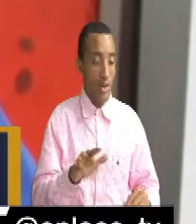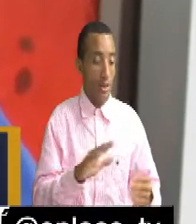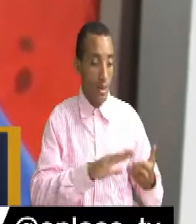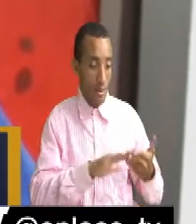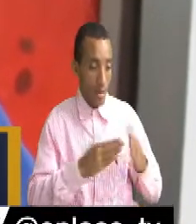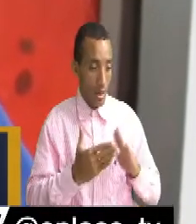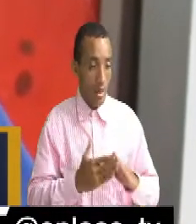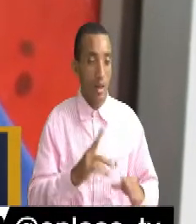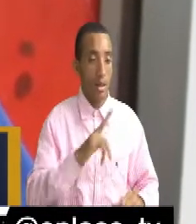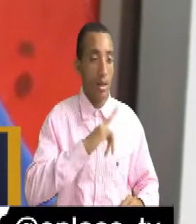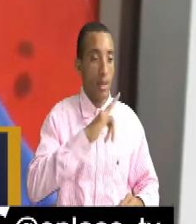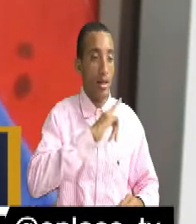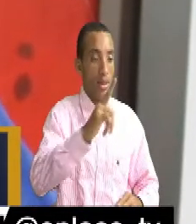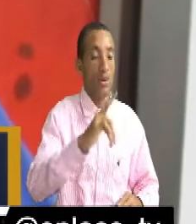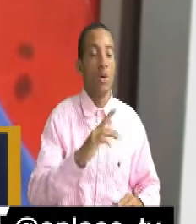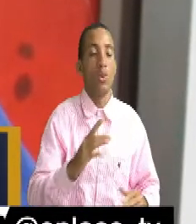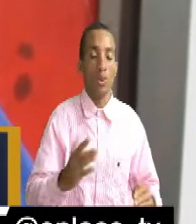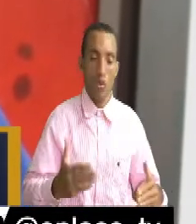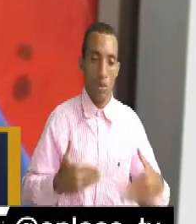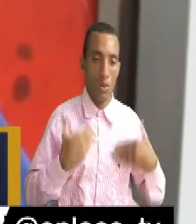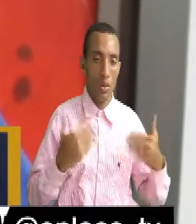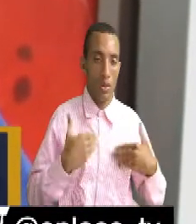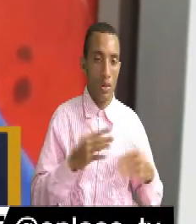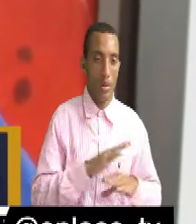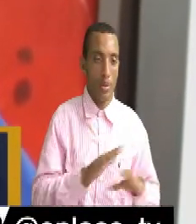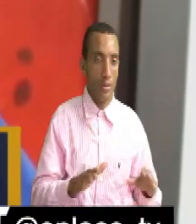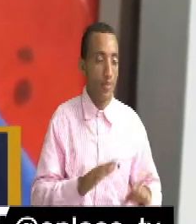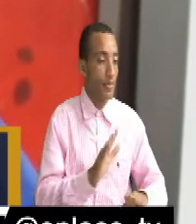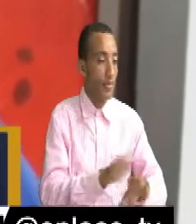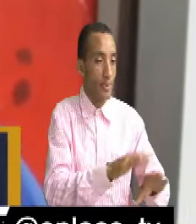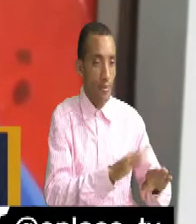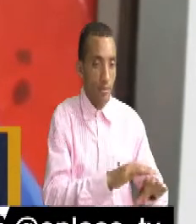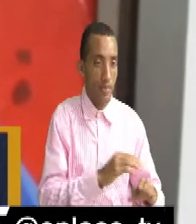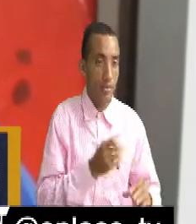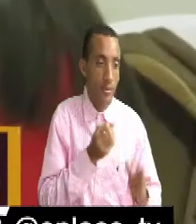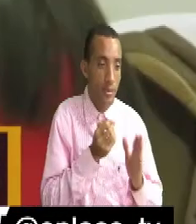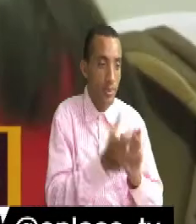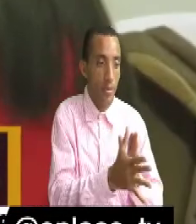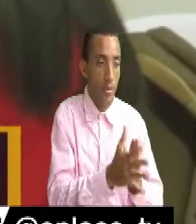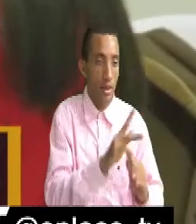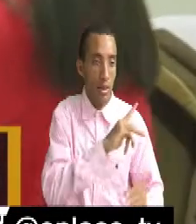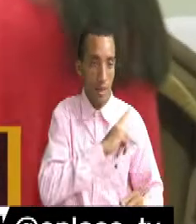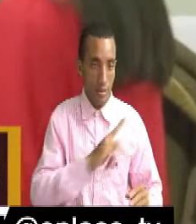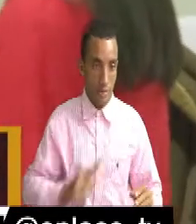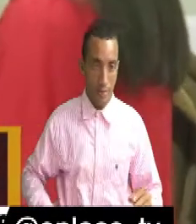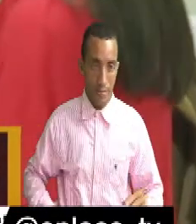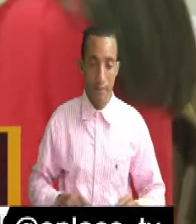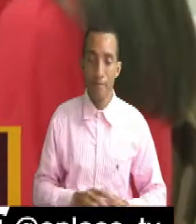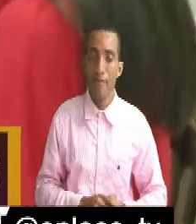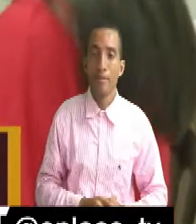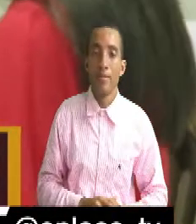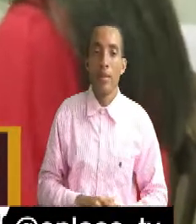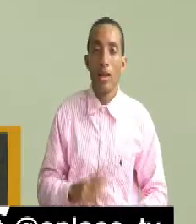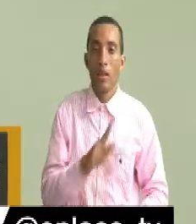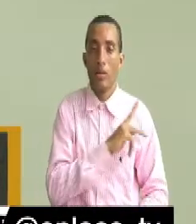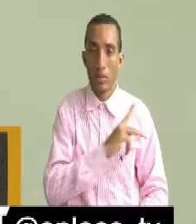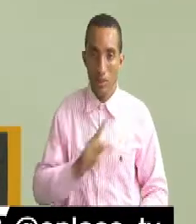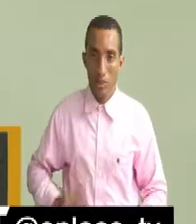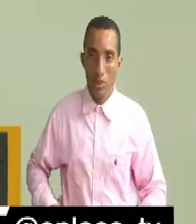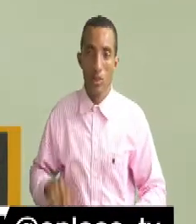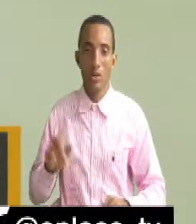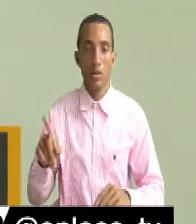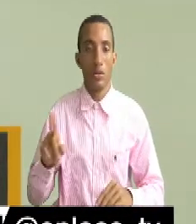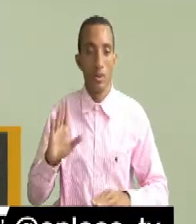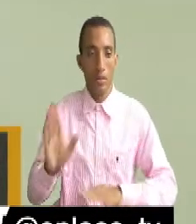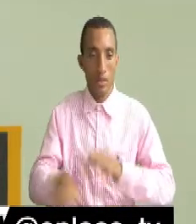muy satisfechas de acuerdo a la solicitud expresada por parte de ellos ante la Personería Municipal. La Personería Municipal, como Ministerio Público que